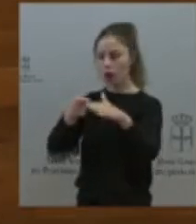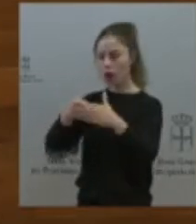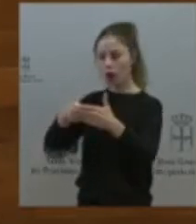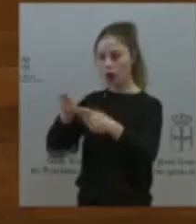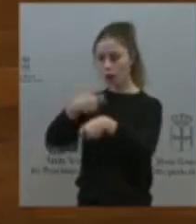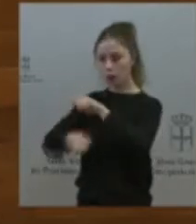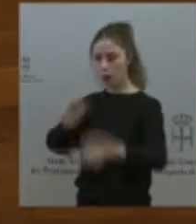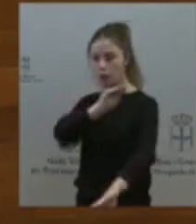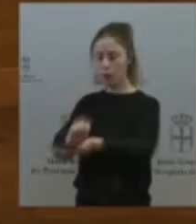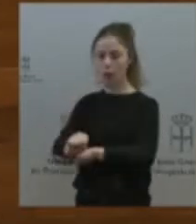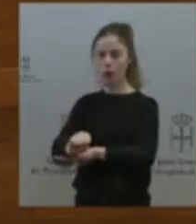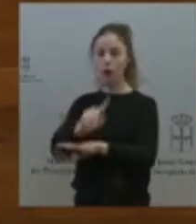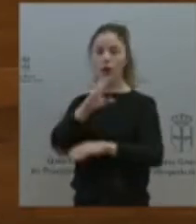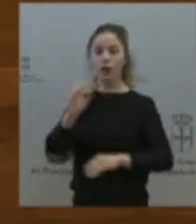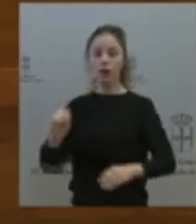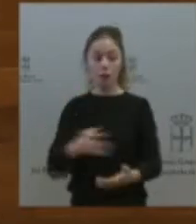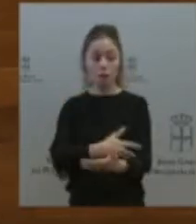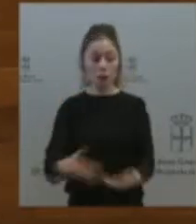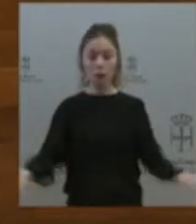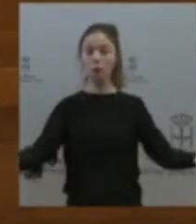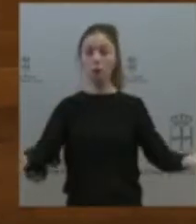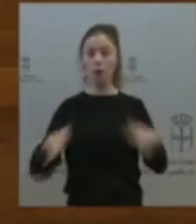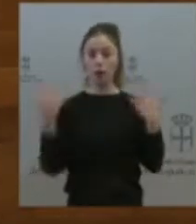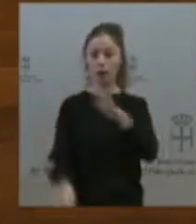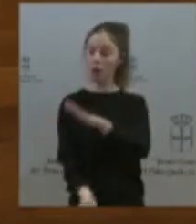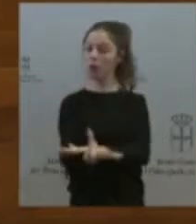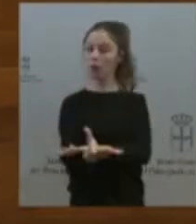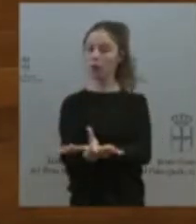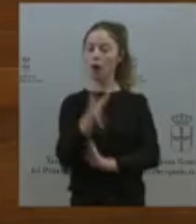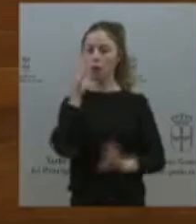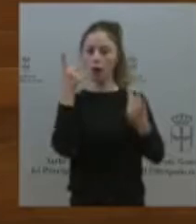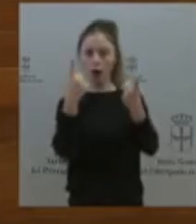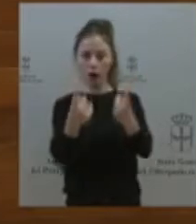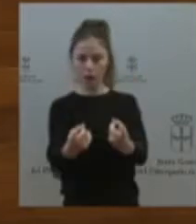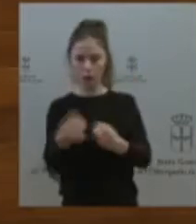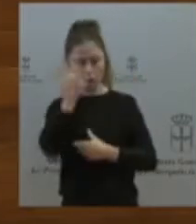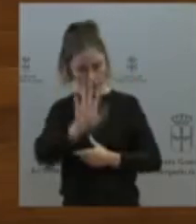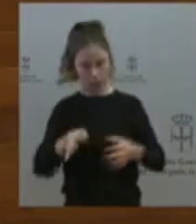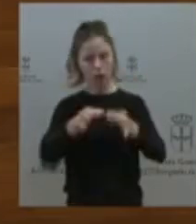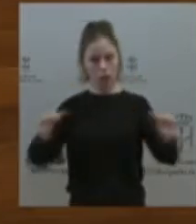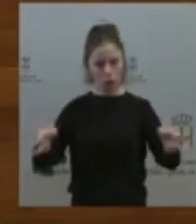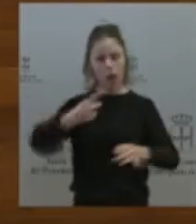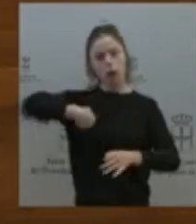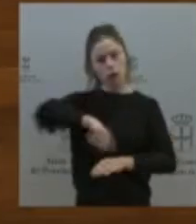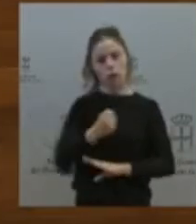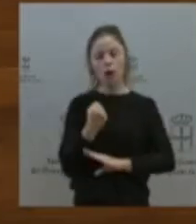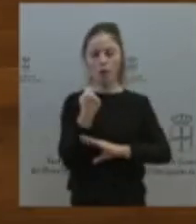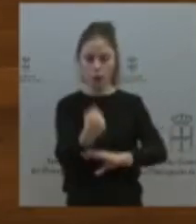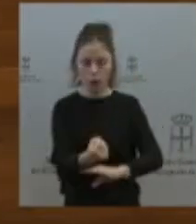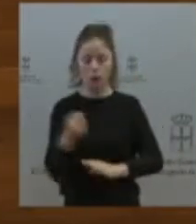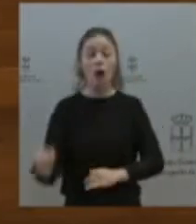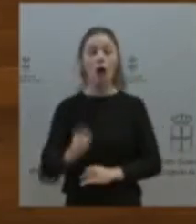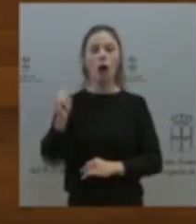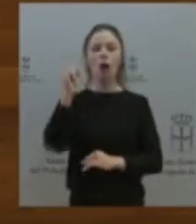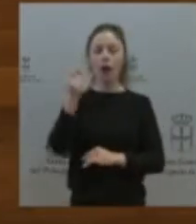existían de la nada, porque era necesario. Y nos pareció adecuado y lo apoyamos. Y es más, decíamos, ojalá ese dinero, además, luego pudiésemos vincularlo